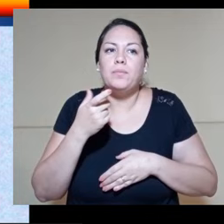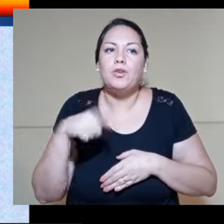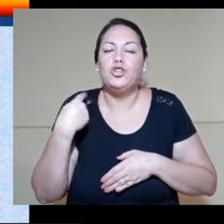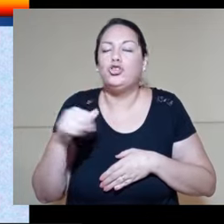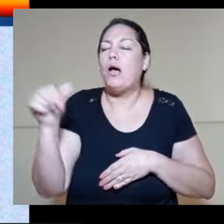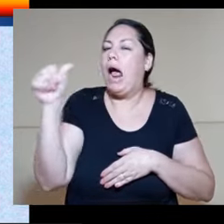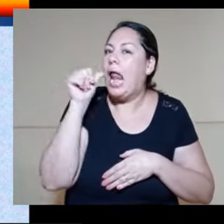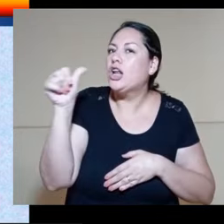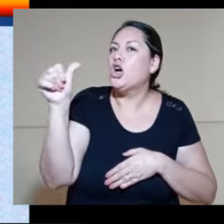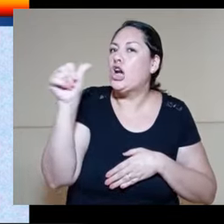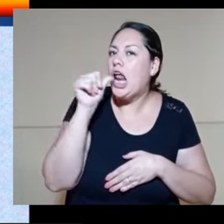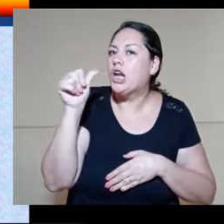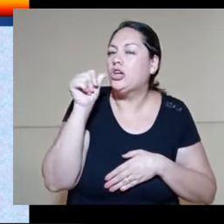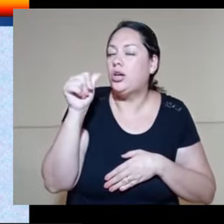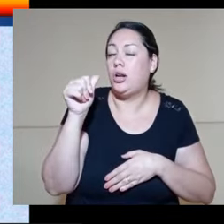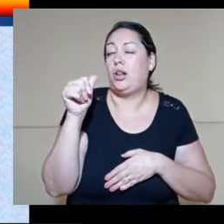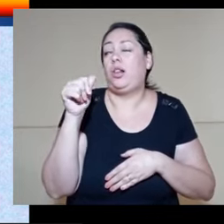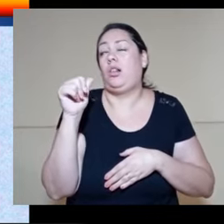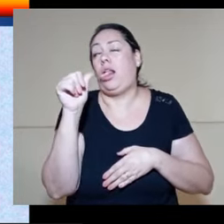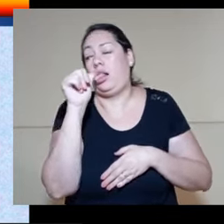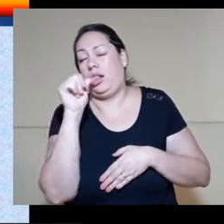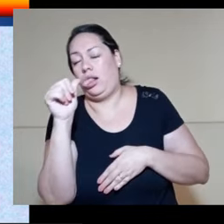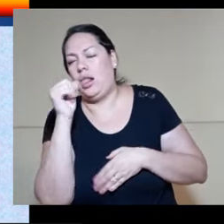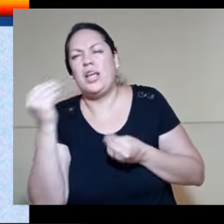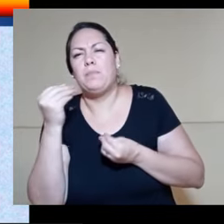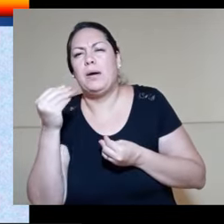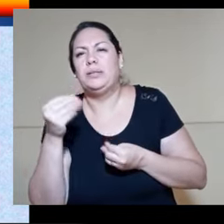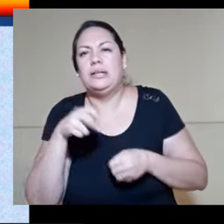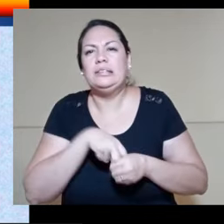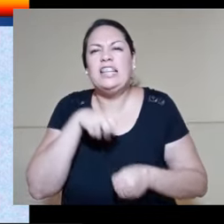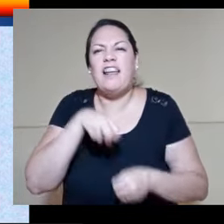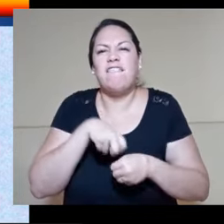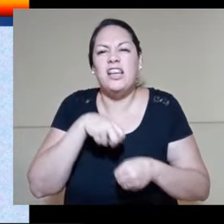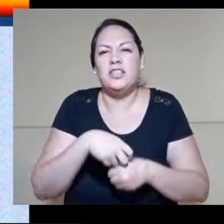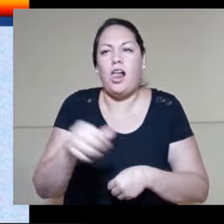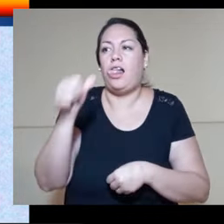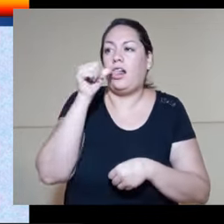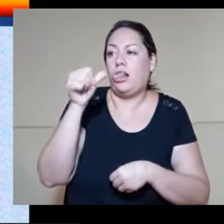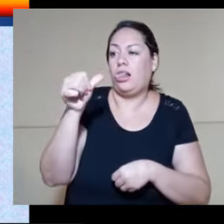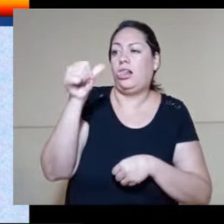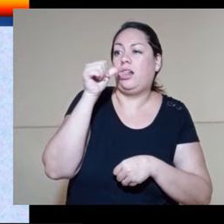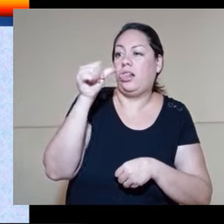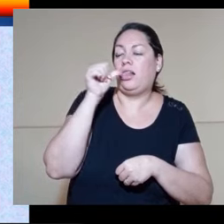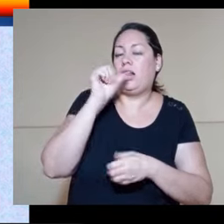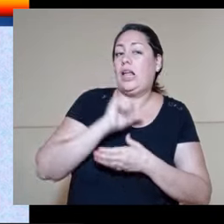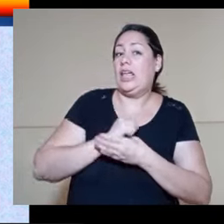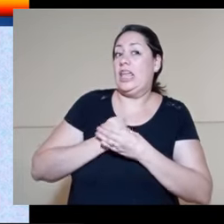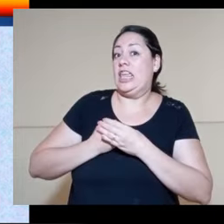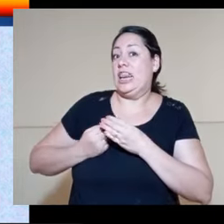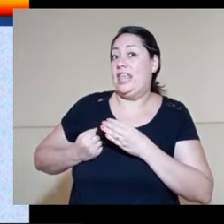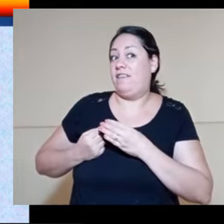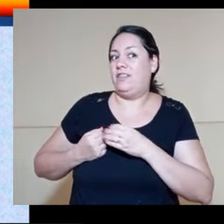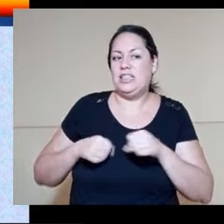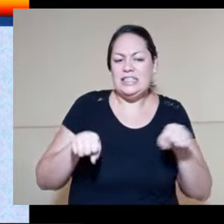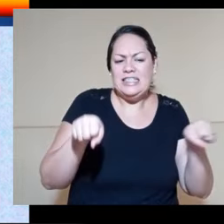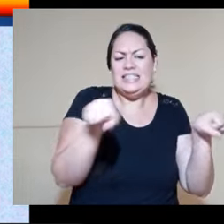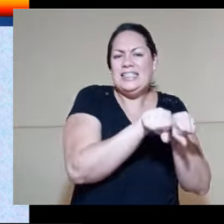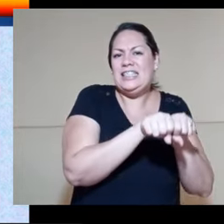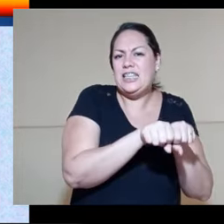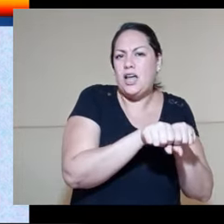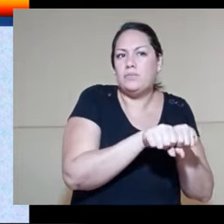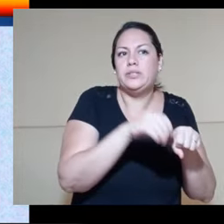Este es el típico caso, por ejemplo, cuando consumimos alcohol y nos embriagamos. ¿Qué pasa? Se